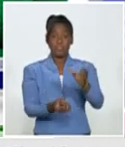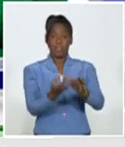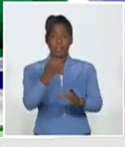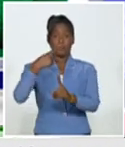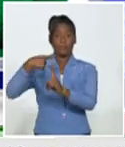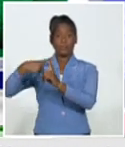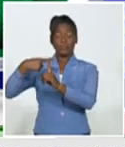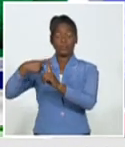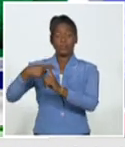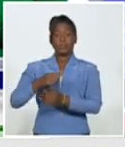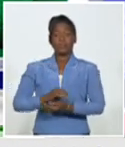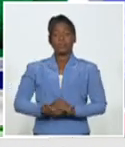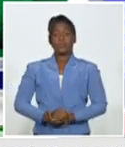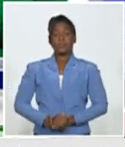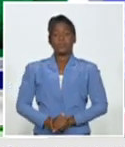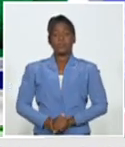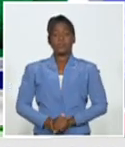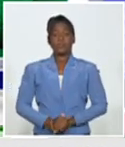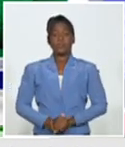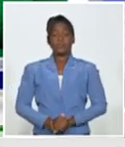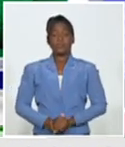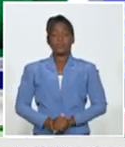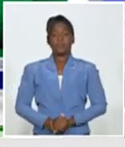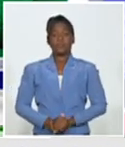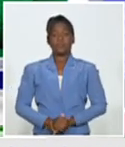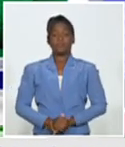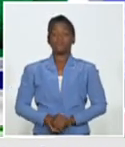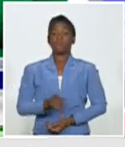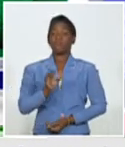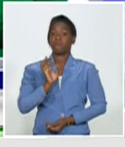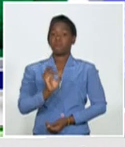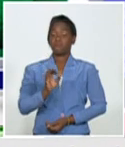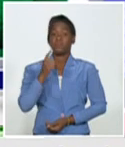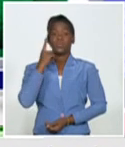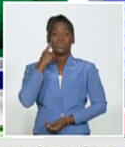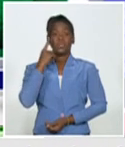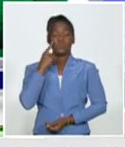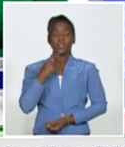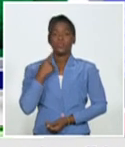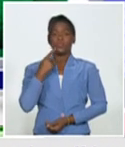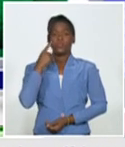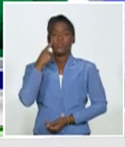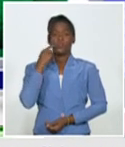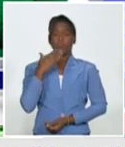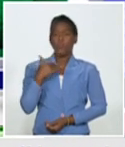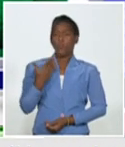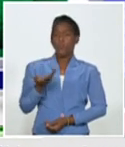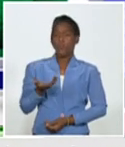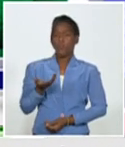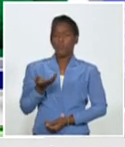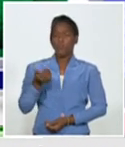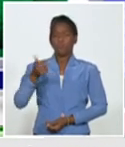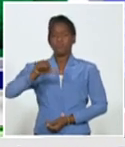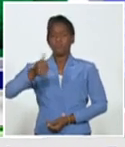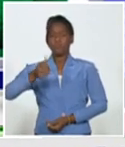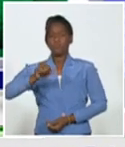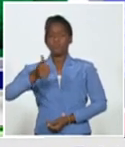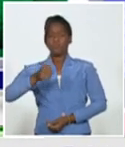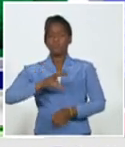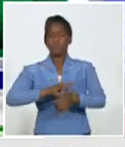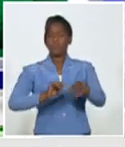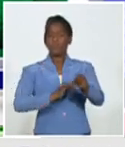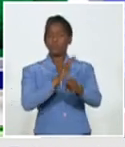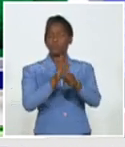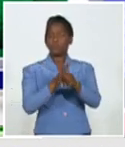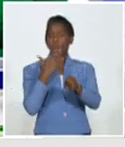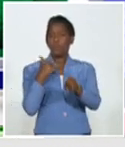COVID-19, lo que ya es característico en el comportamiento de la enfermedad en Cuba, el mayor